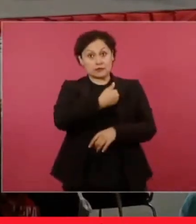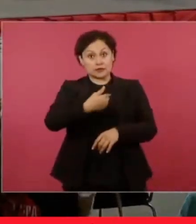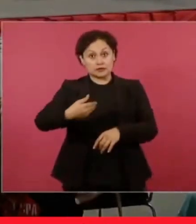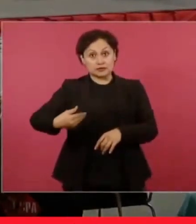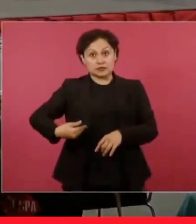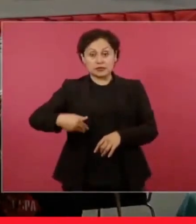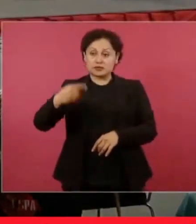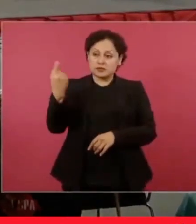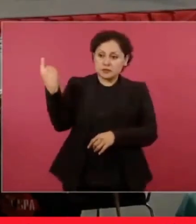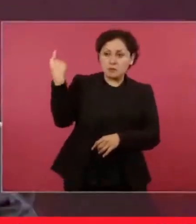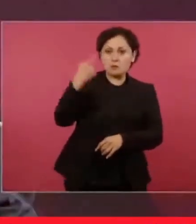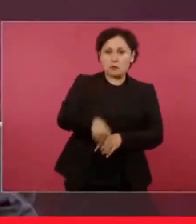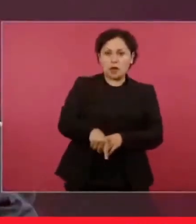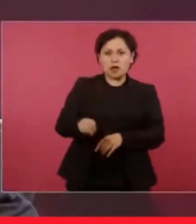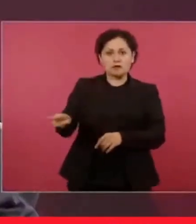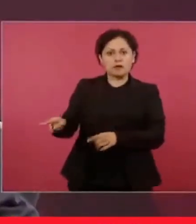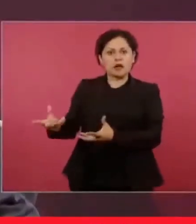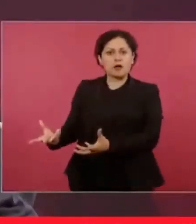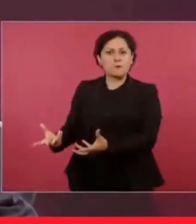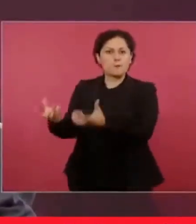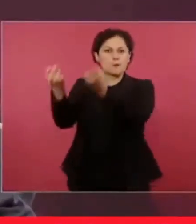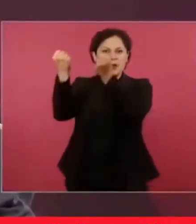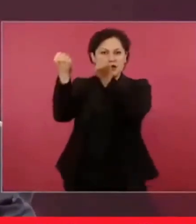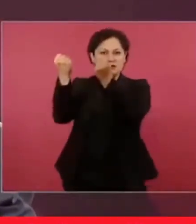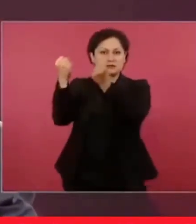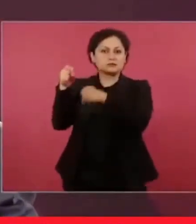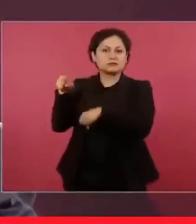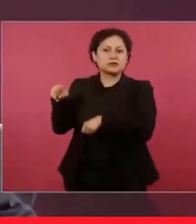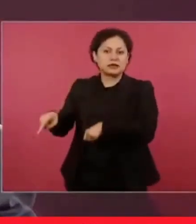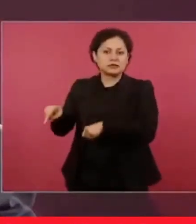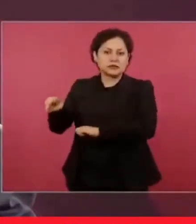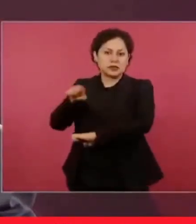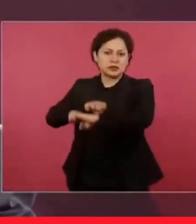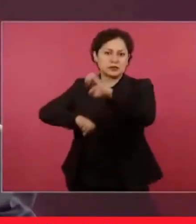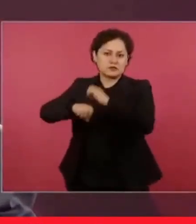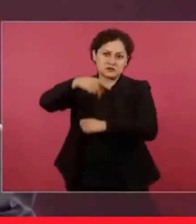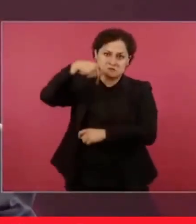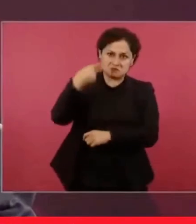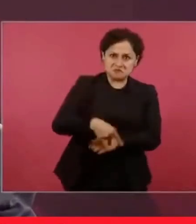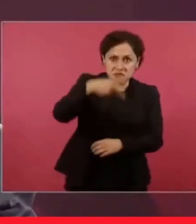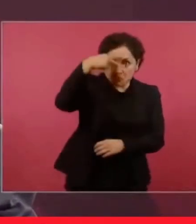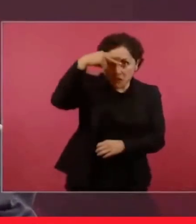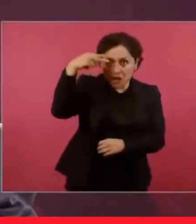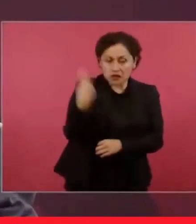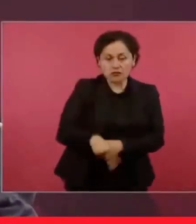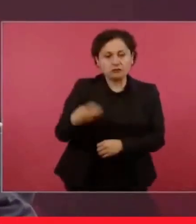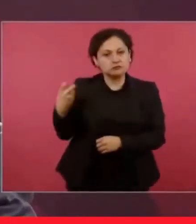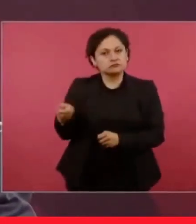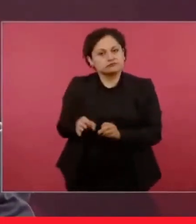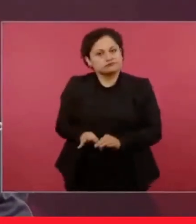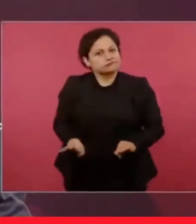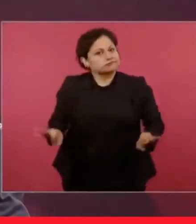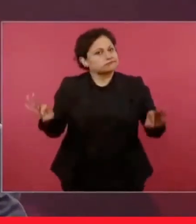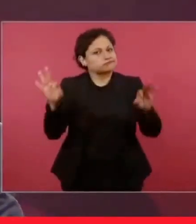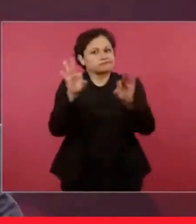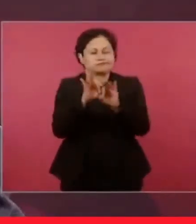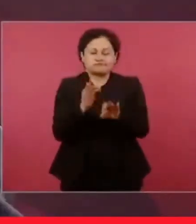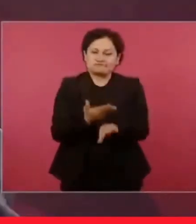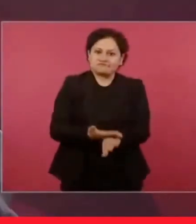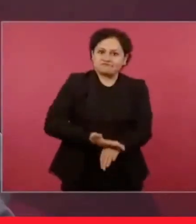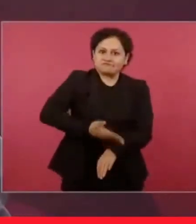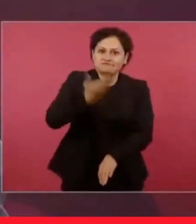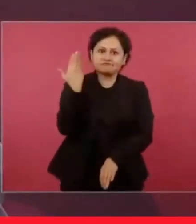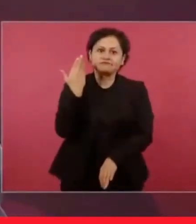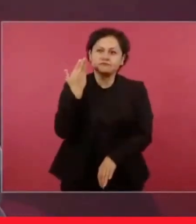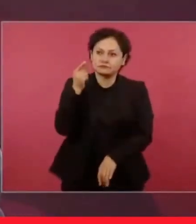empresa nacional, la más grande del país y sin duda la más importante, ¿verdad? Y eso se ha logrado con su apoyo.